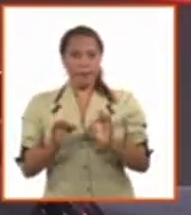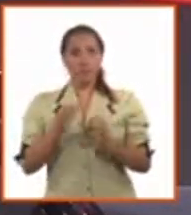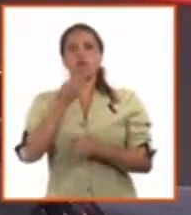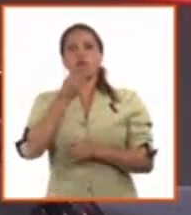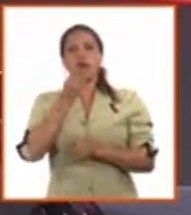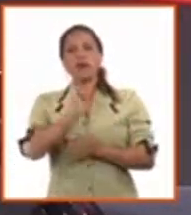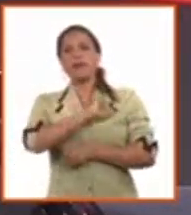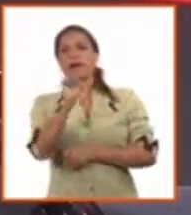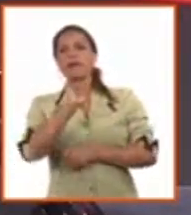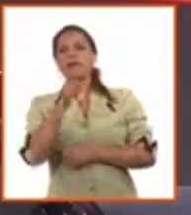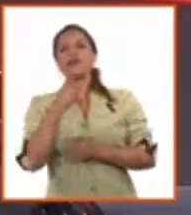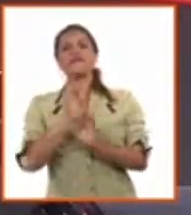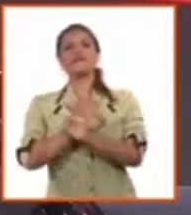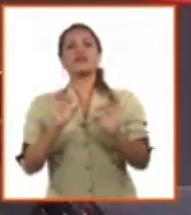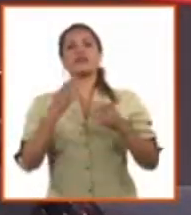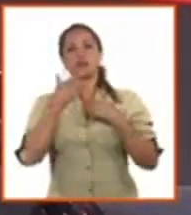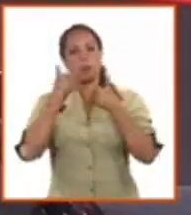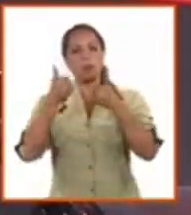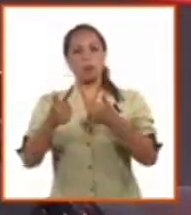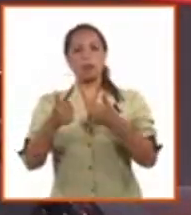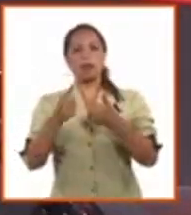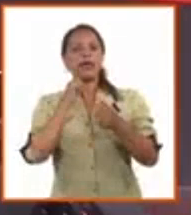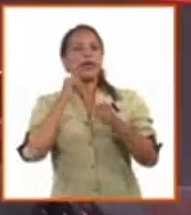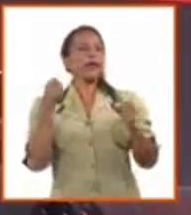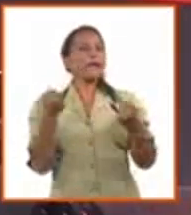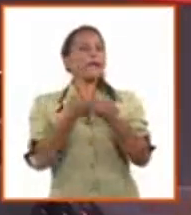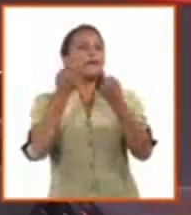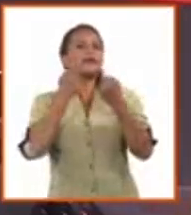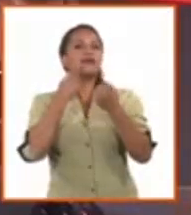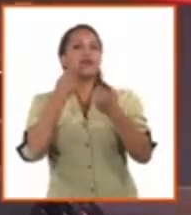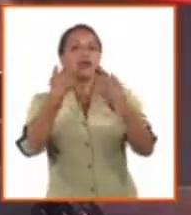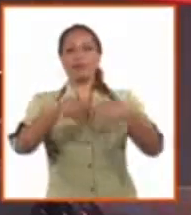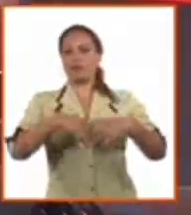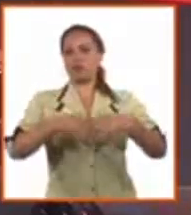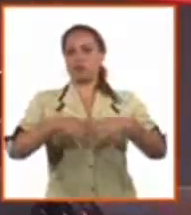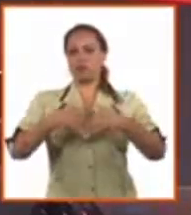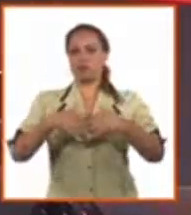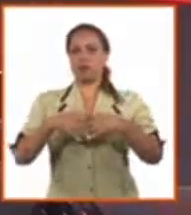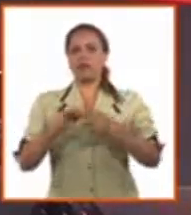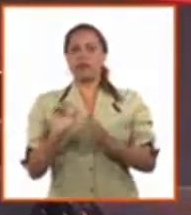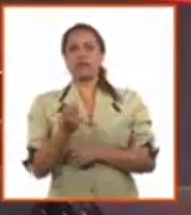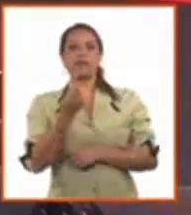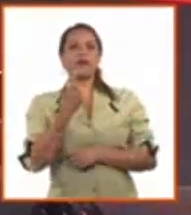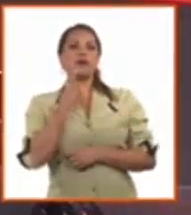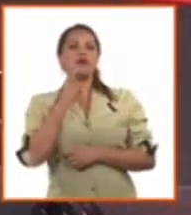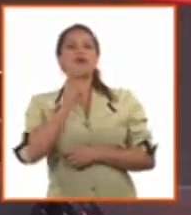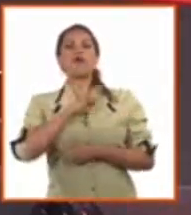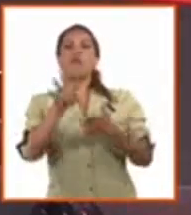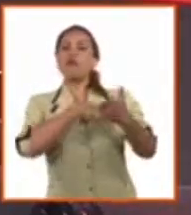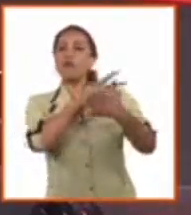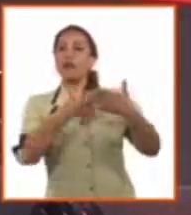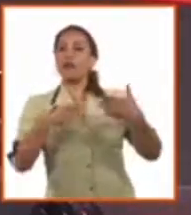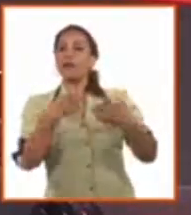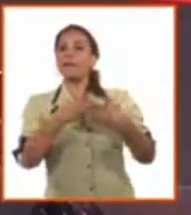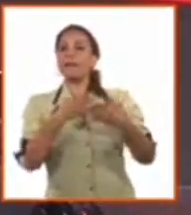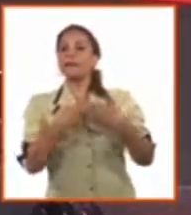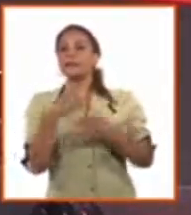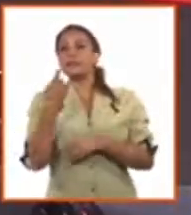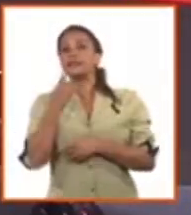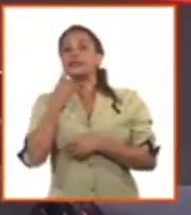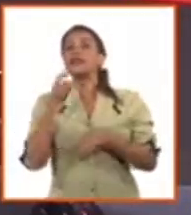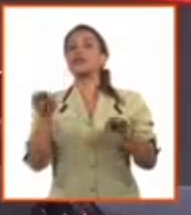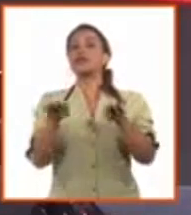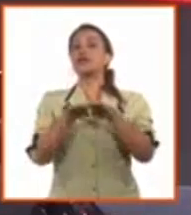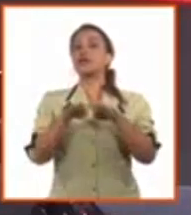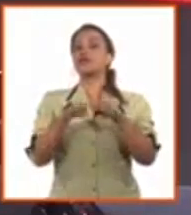se pueda lograr una mayor eficiencia y un mayor impacto de la industria sea primero un modelo de gestión empresarial supone una